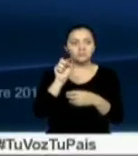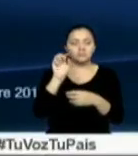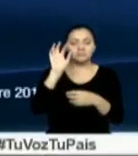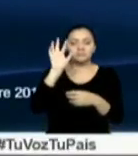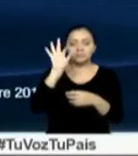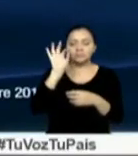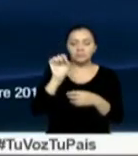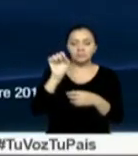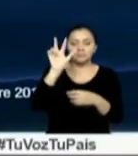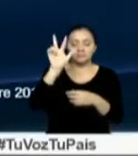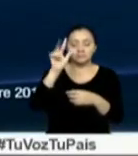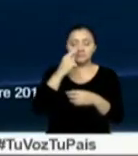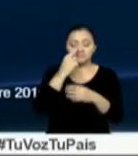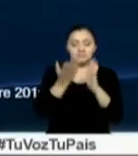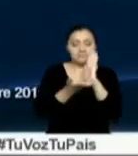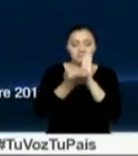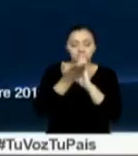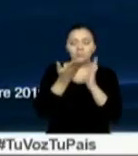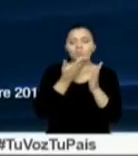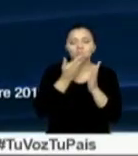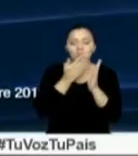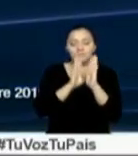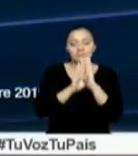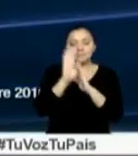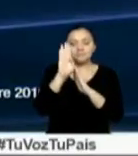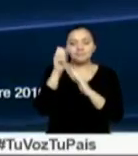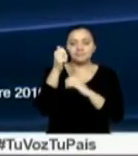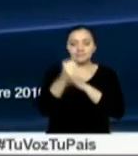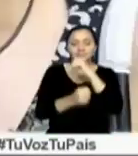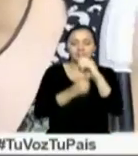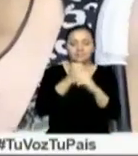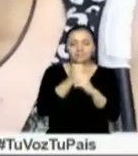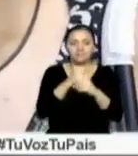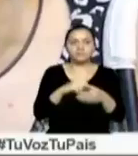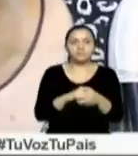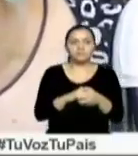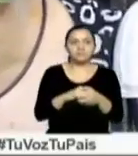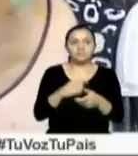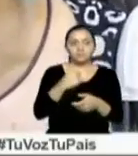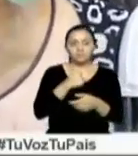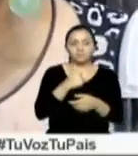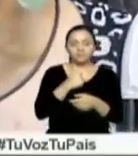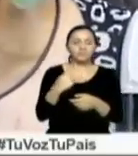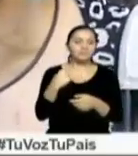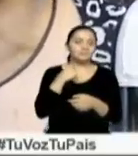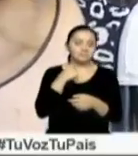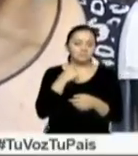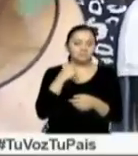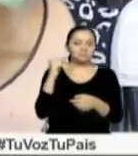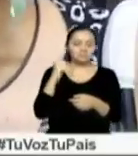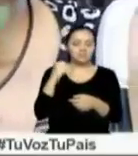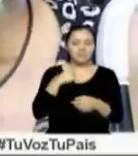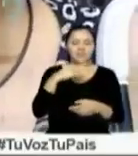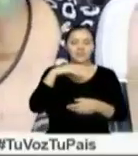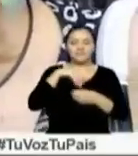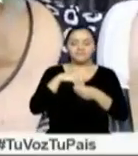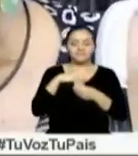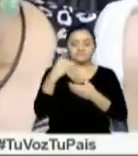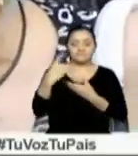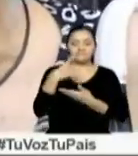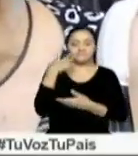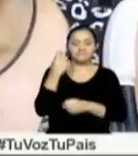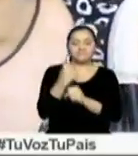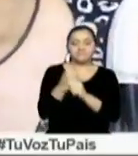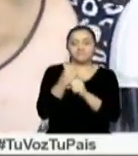y representa la cifra más alta en los últimos 10 años yo soy una de las damnificadas directamente yo me quedé sin trabajo en este